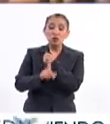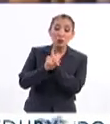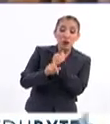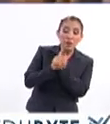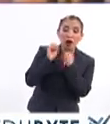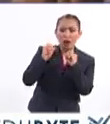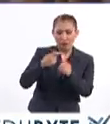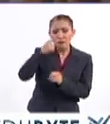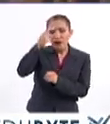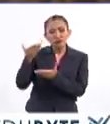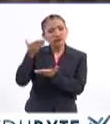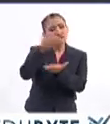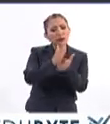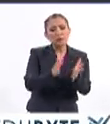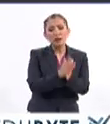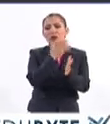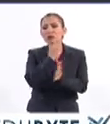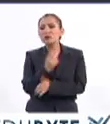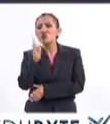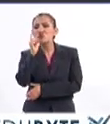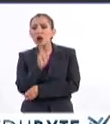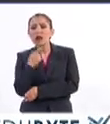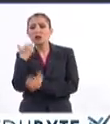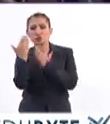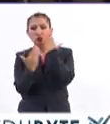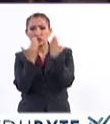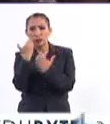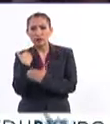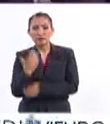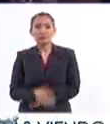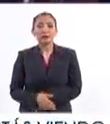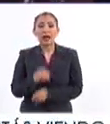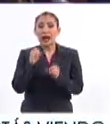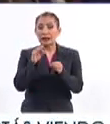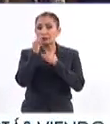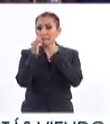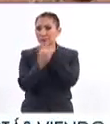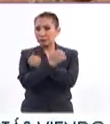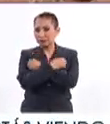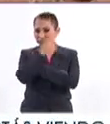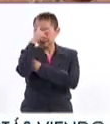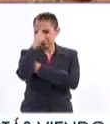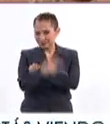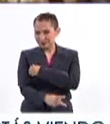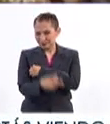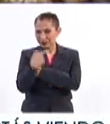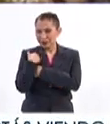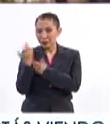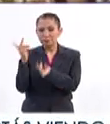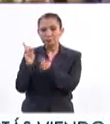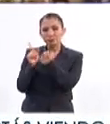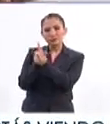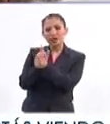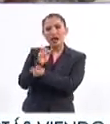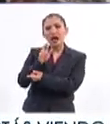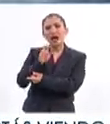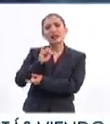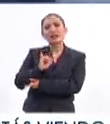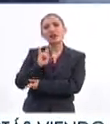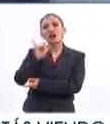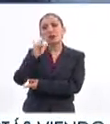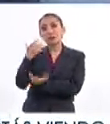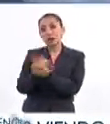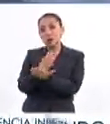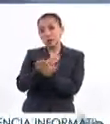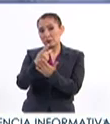y facilitar la participación de las y los estudiantes vulnerables. La Agencia Informativa de Educación de México conversó con Nadia López,